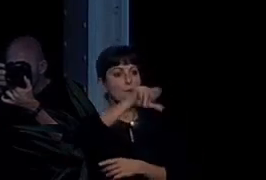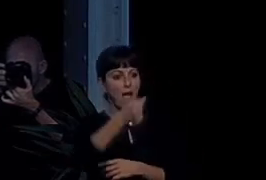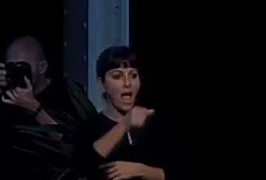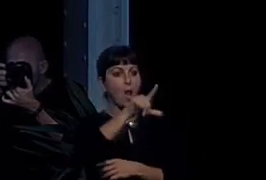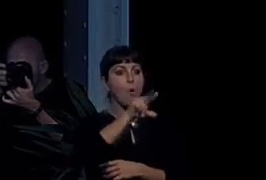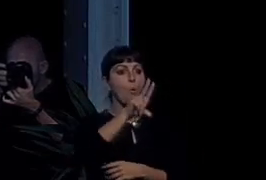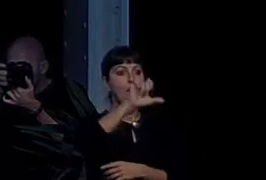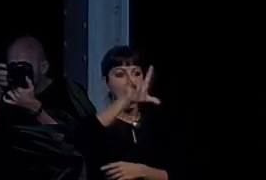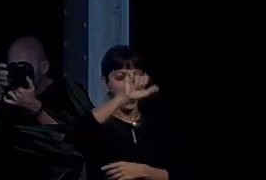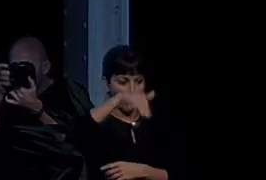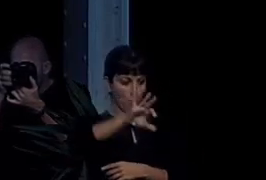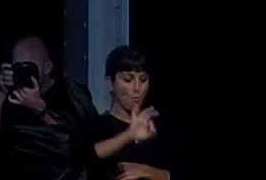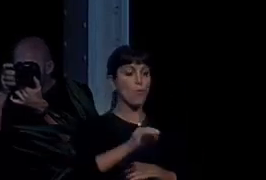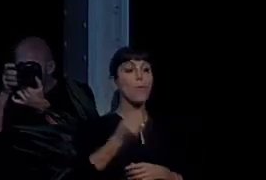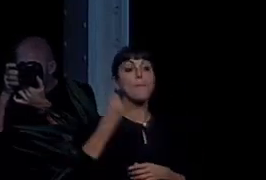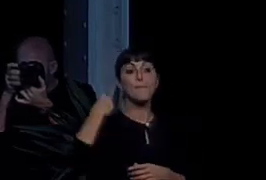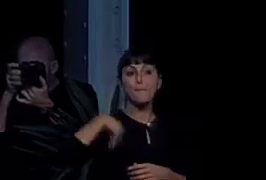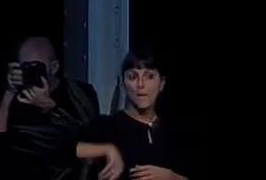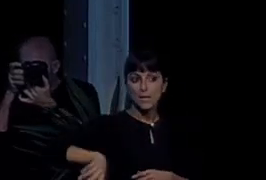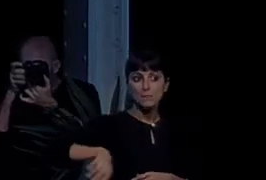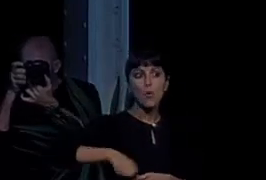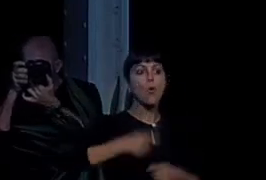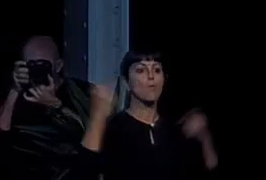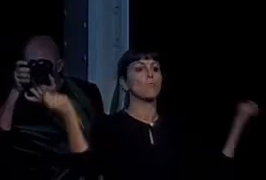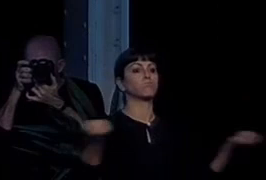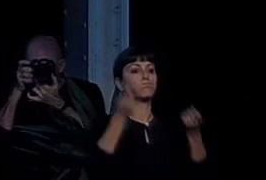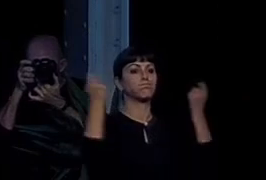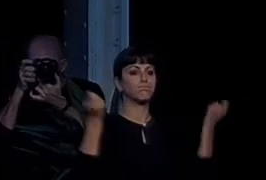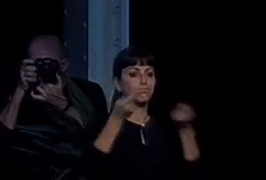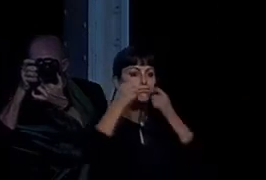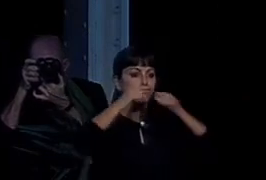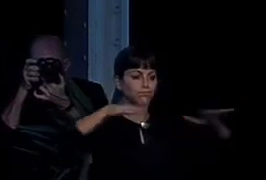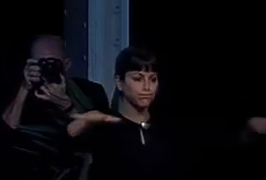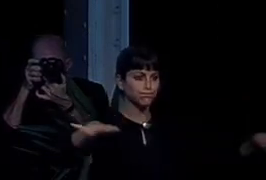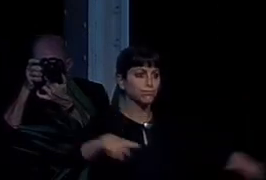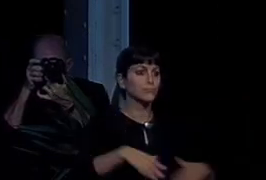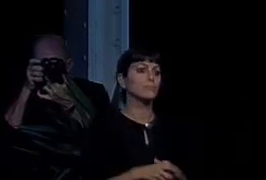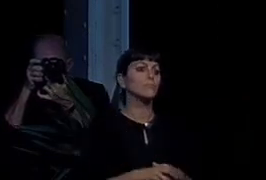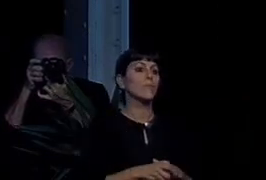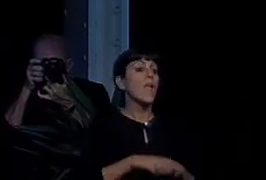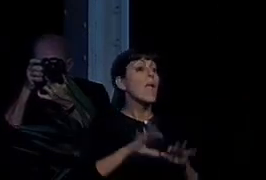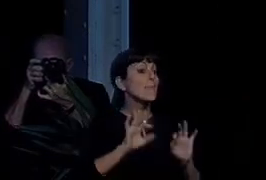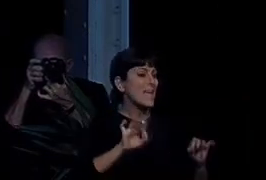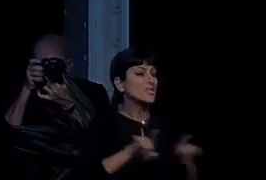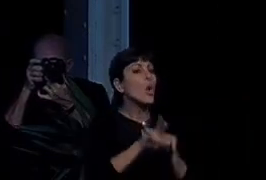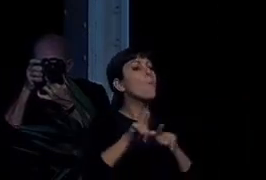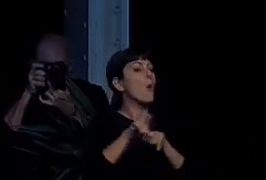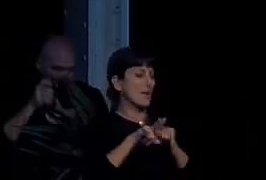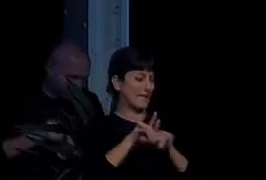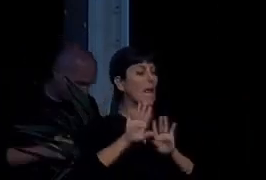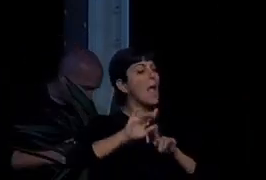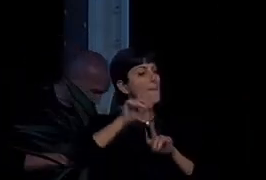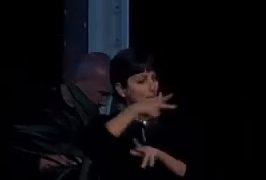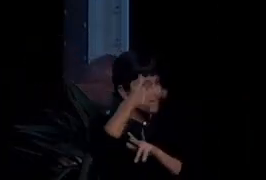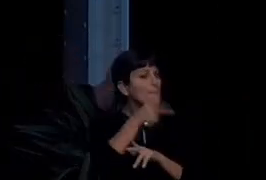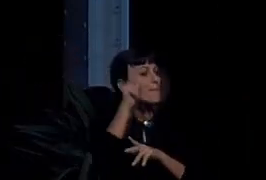podemos visionar la lectura de un comunicado. En principio se hace pues, como bueno, pues un comunicado, como una crítica. Lo vemos y luego lo comentamos.